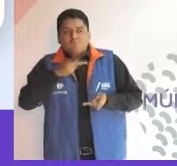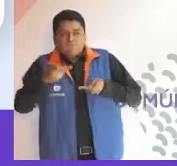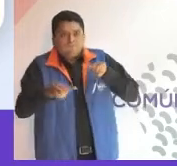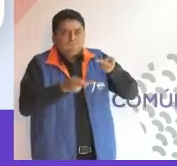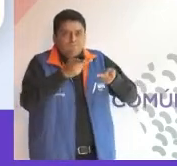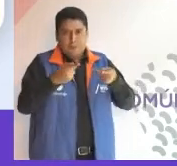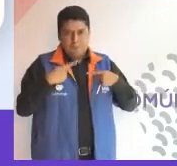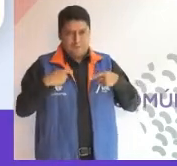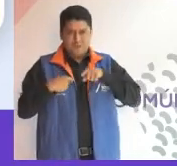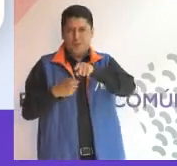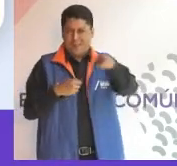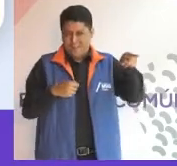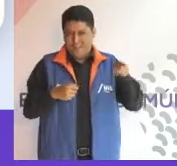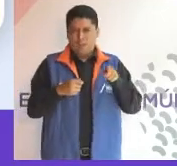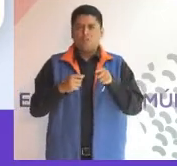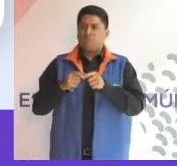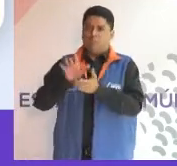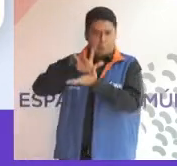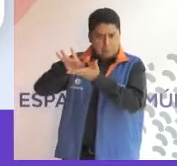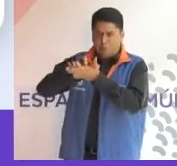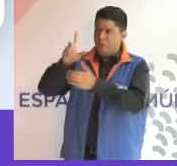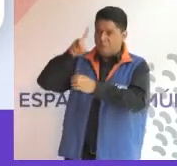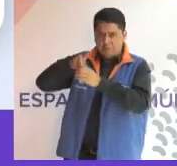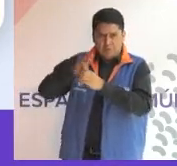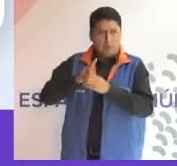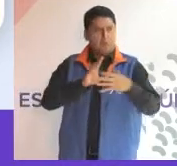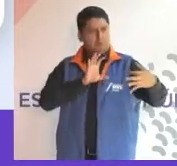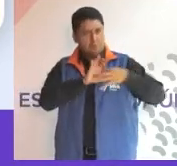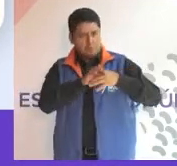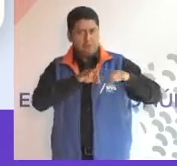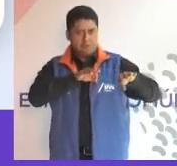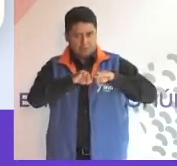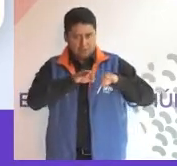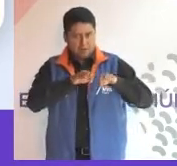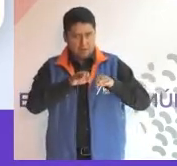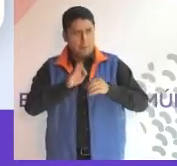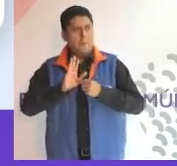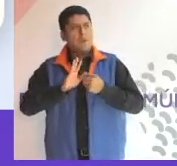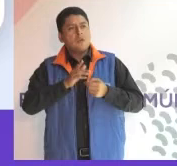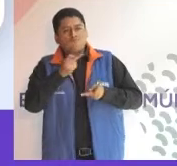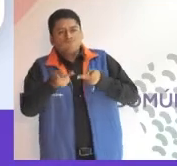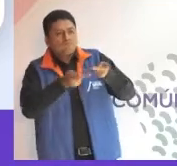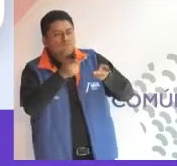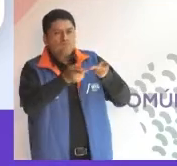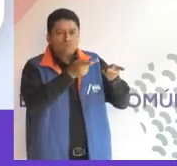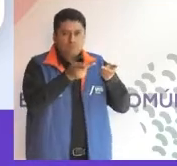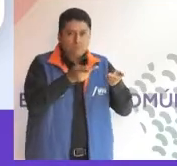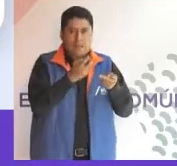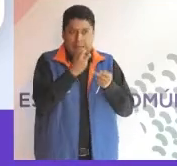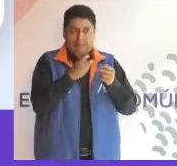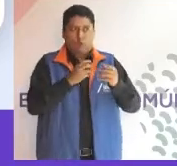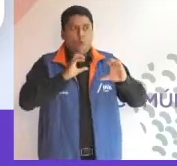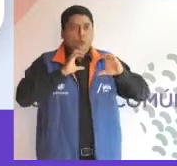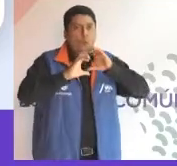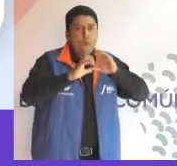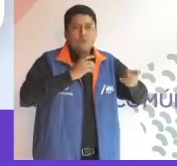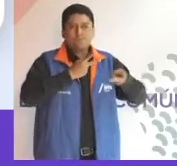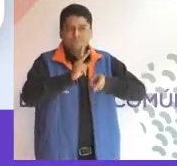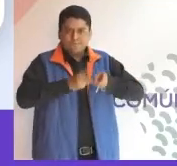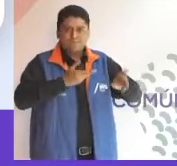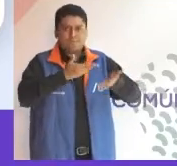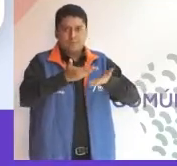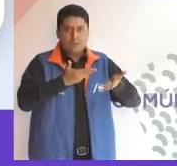nuestros aliados, es que a pesar de que obviamente, como hagámoslo bien, no nos podemos parar el cuello y decir que somos los únicos